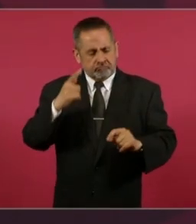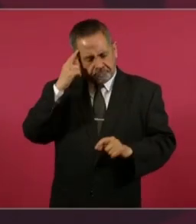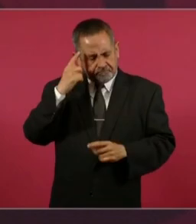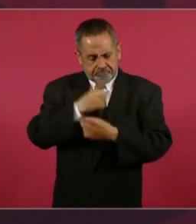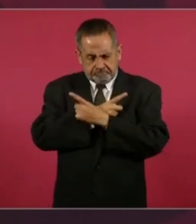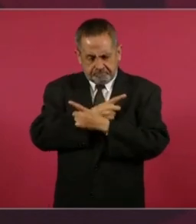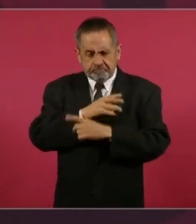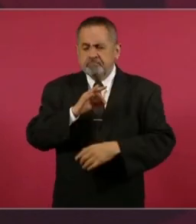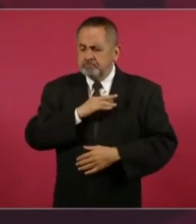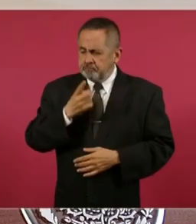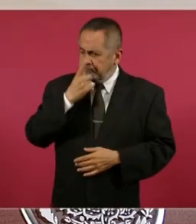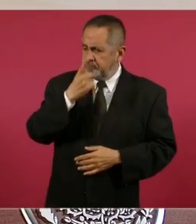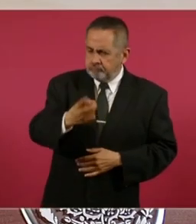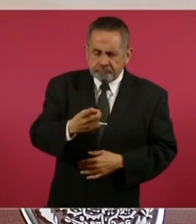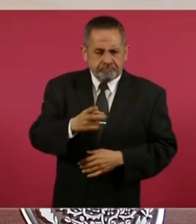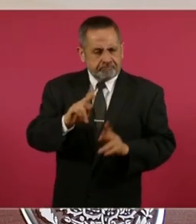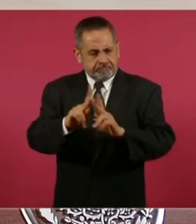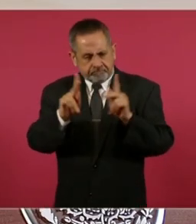autoridad